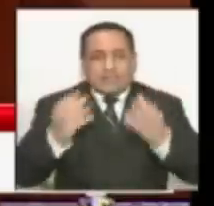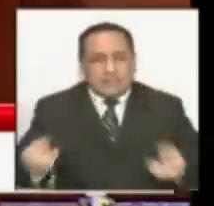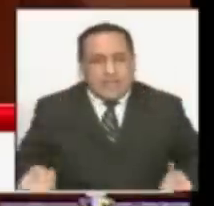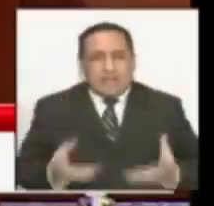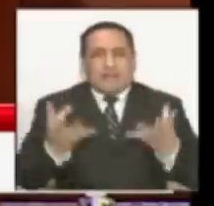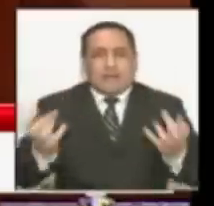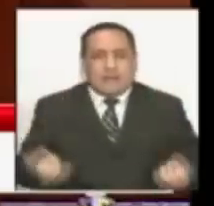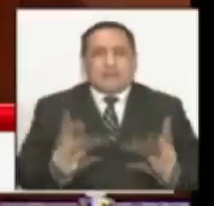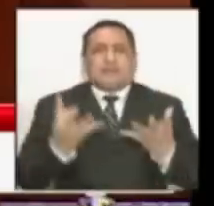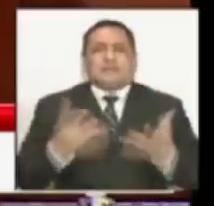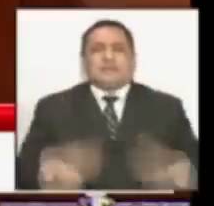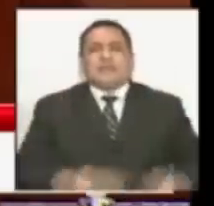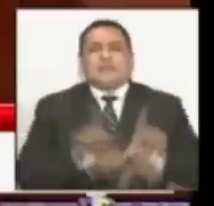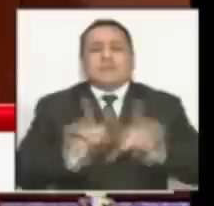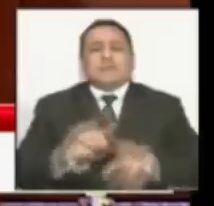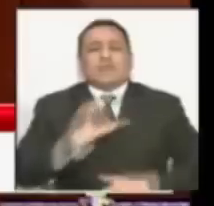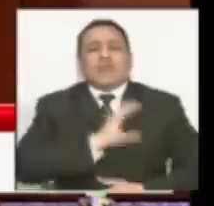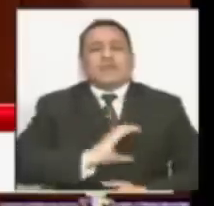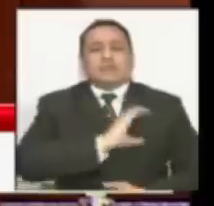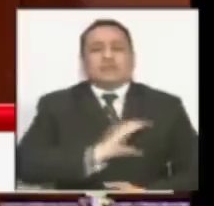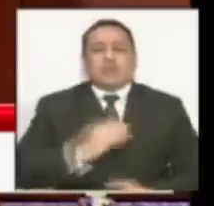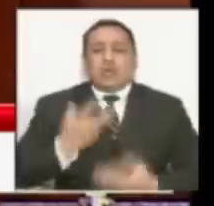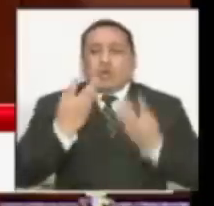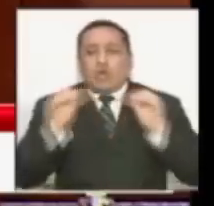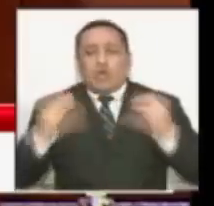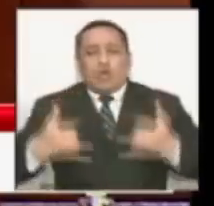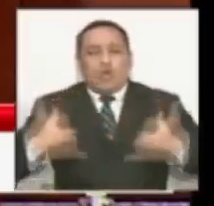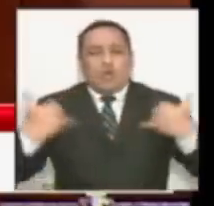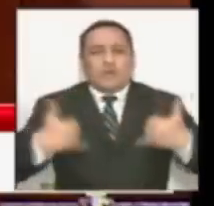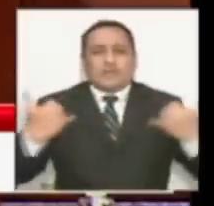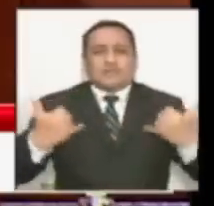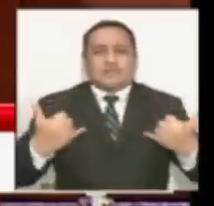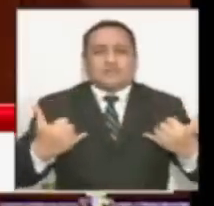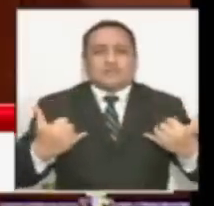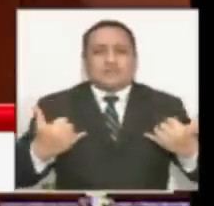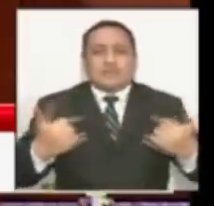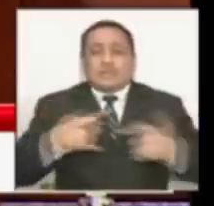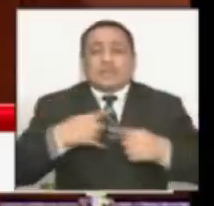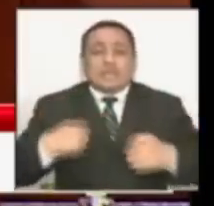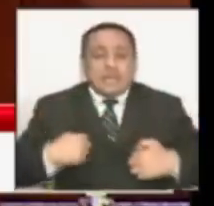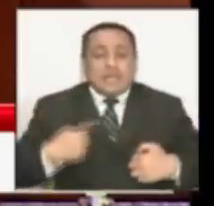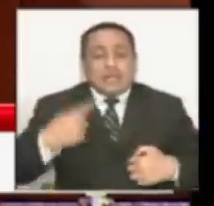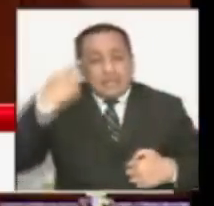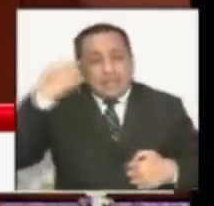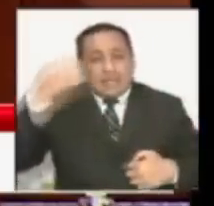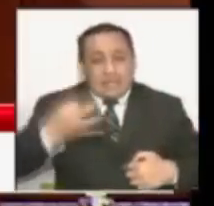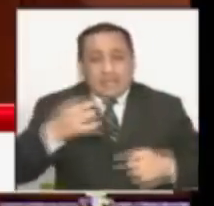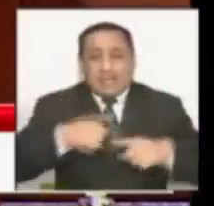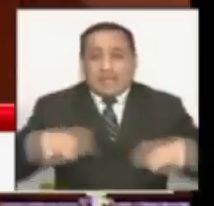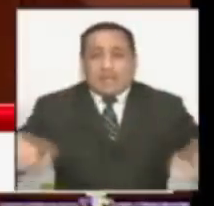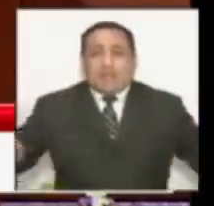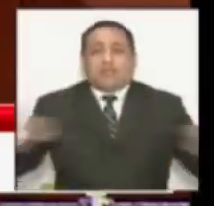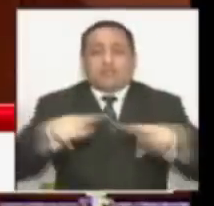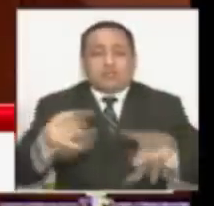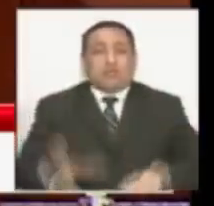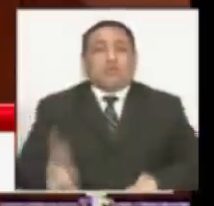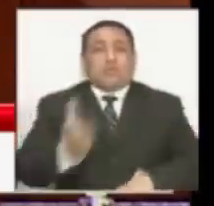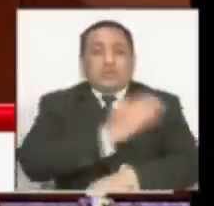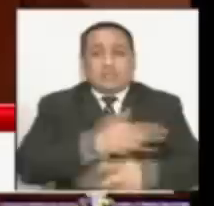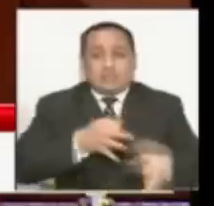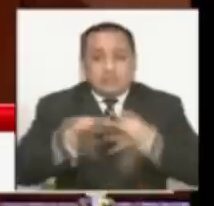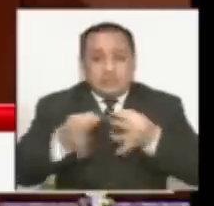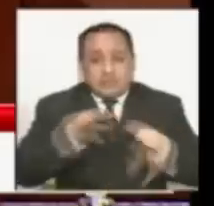alentado, sobre todo por la actitud de los jóvenes, que considera, como dije hace